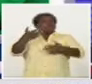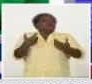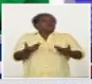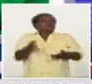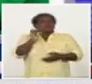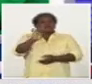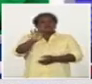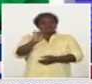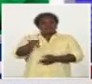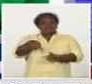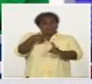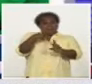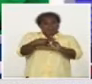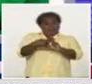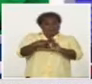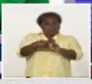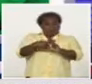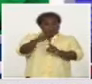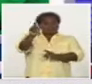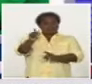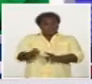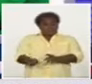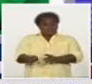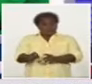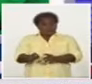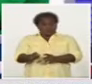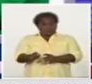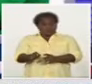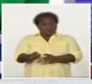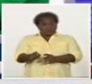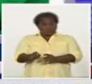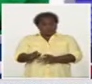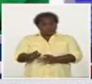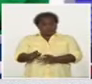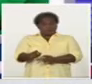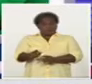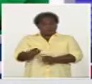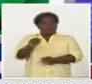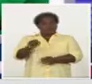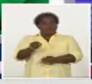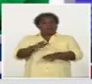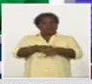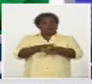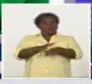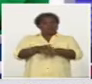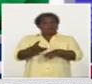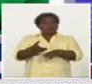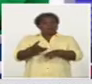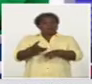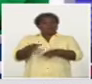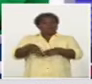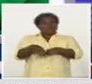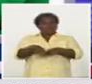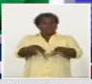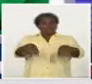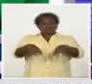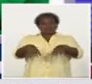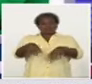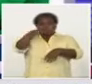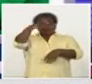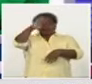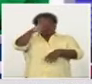más son los casos que son consecuencia, los pacientes que son consecuencia de la transmisión autóctona en nuestro